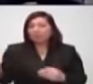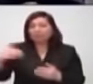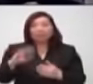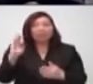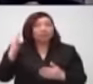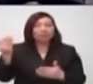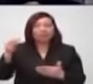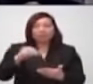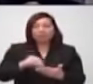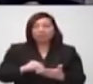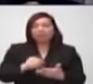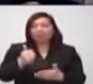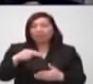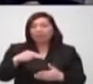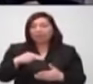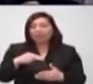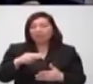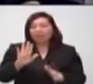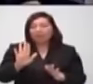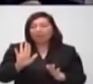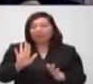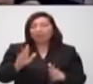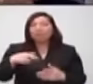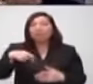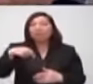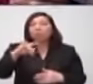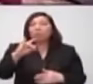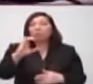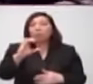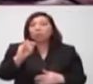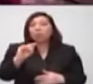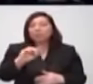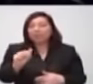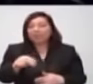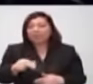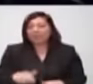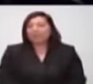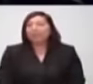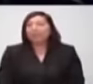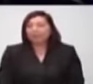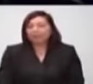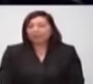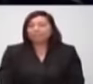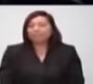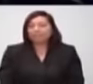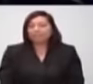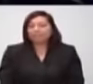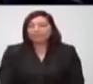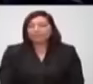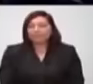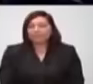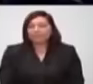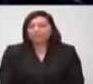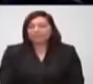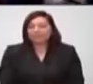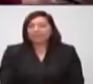Prado hasta Pucusana. Son alrededor de 60 kilómetros de vías concesionadas. Siguiente, por